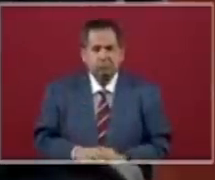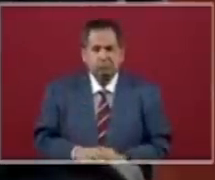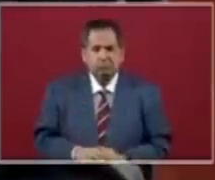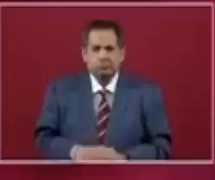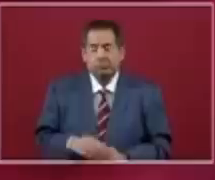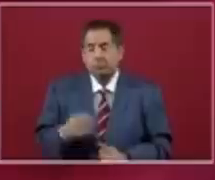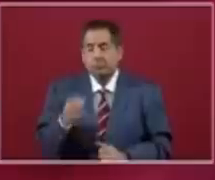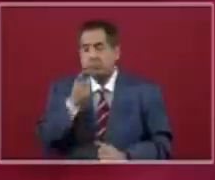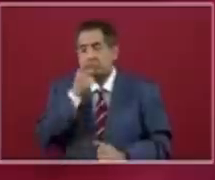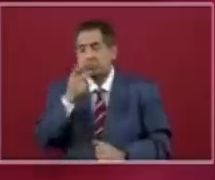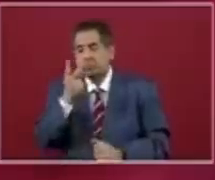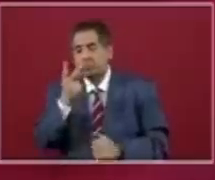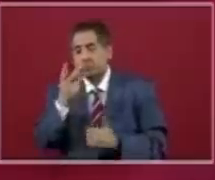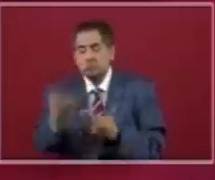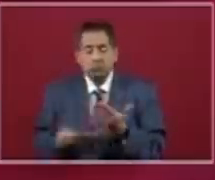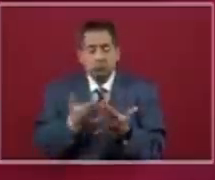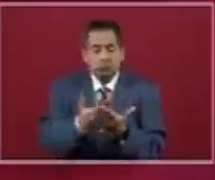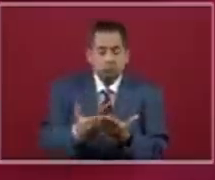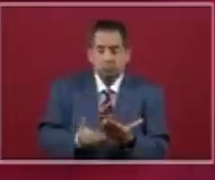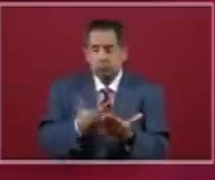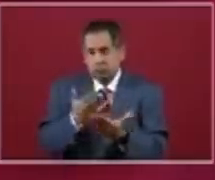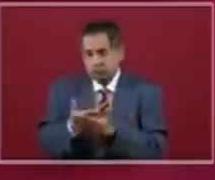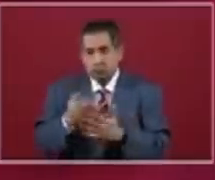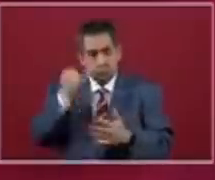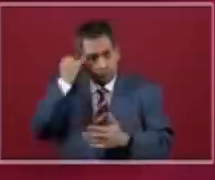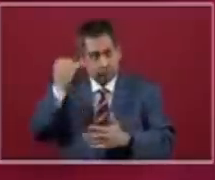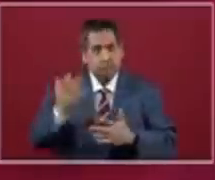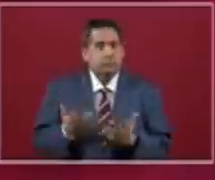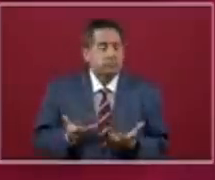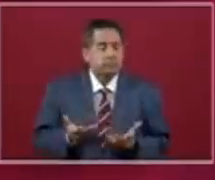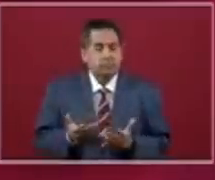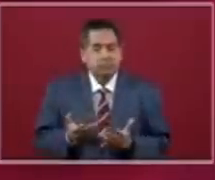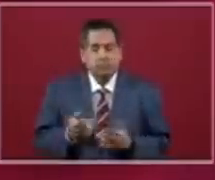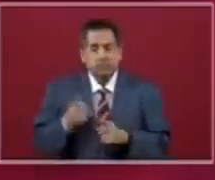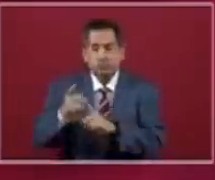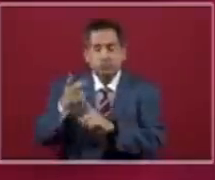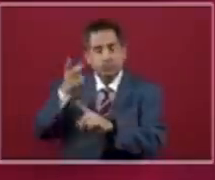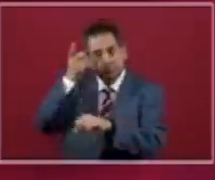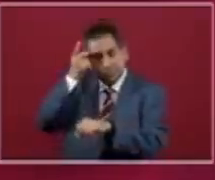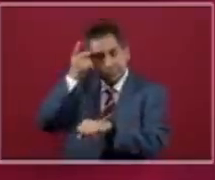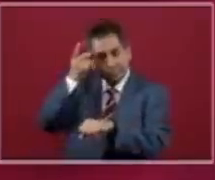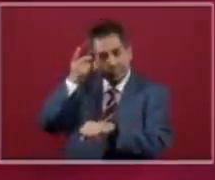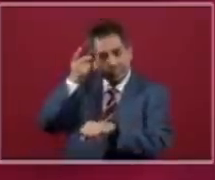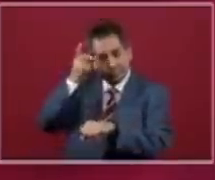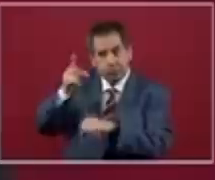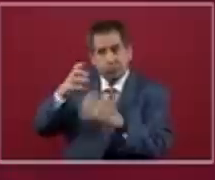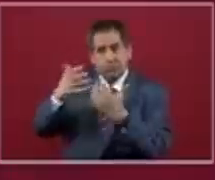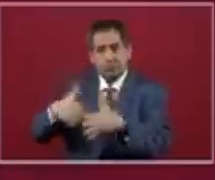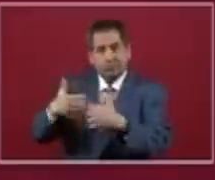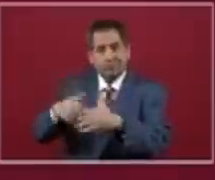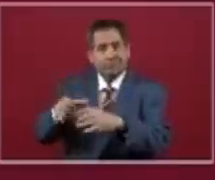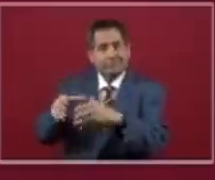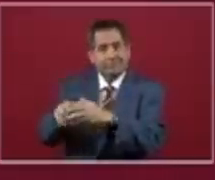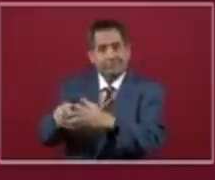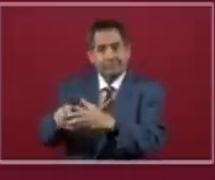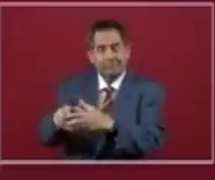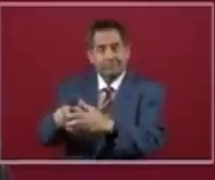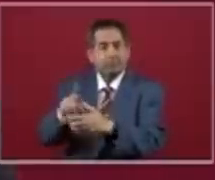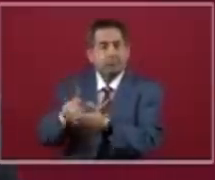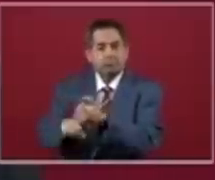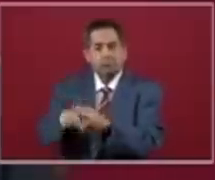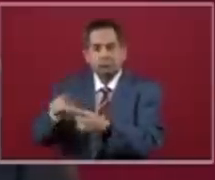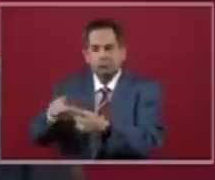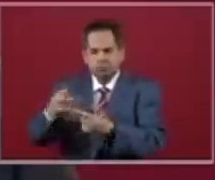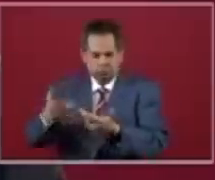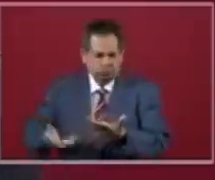Nos hizo dos propuestas. Imagínense, un dirigente del sector empresarial que